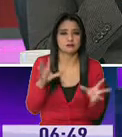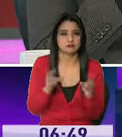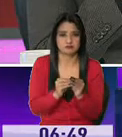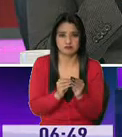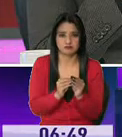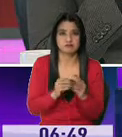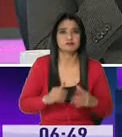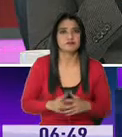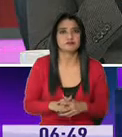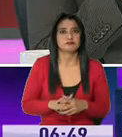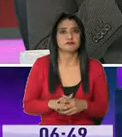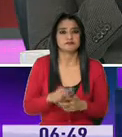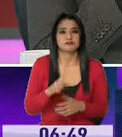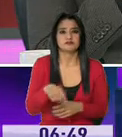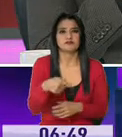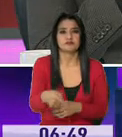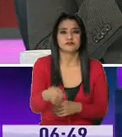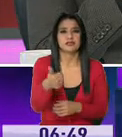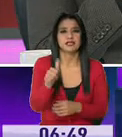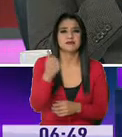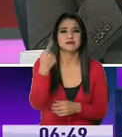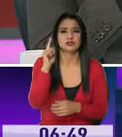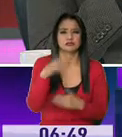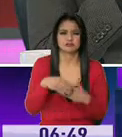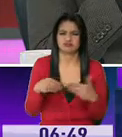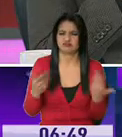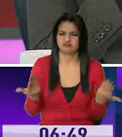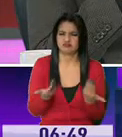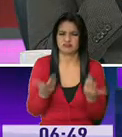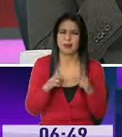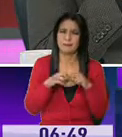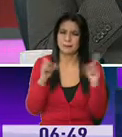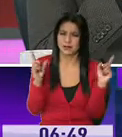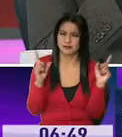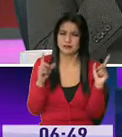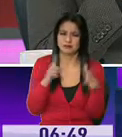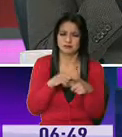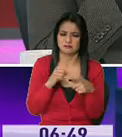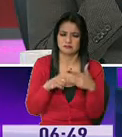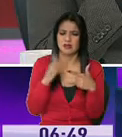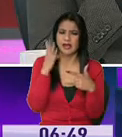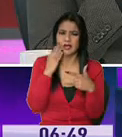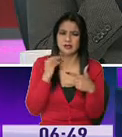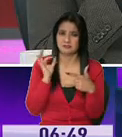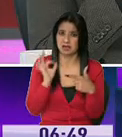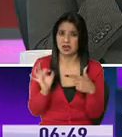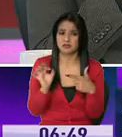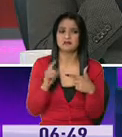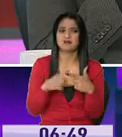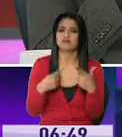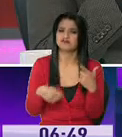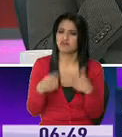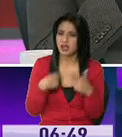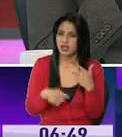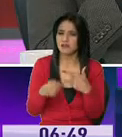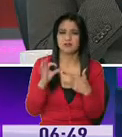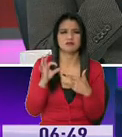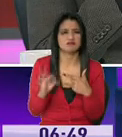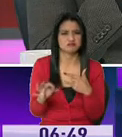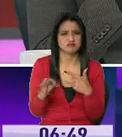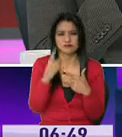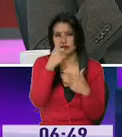contrataciones emergentes, pero en cambio se eleva el nivel de responsabilidad de los funcionarios para que escojan las mejores ofertas. Nosotros no podemos